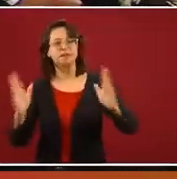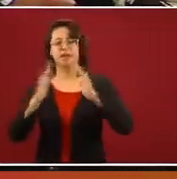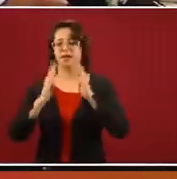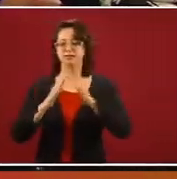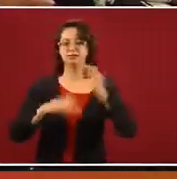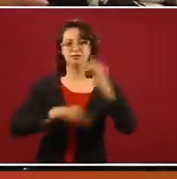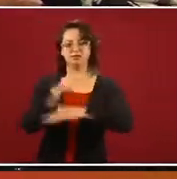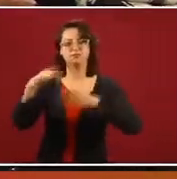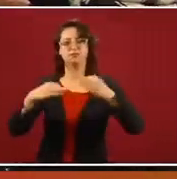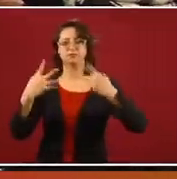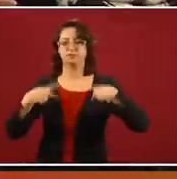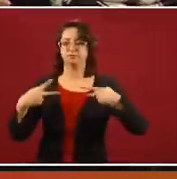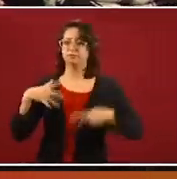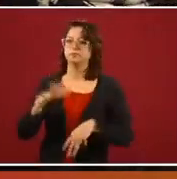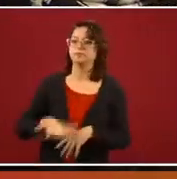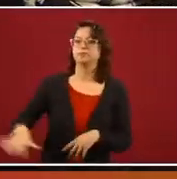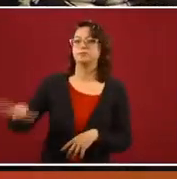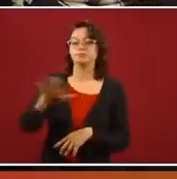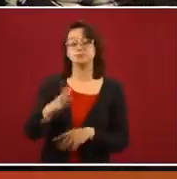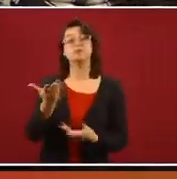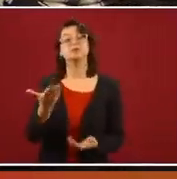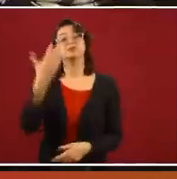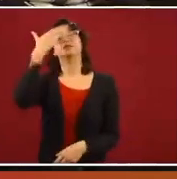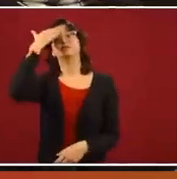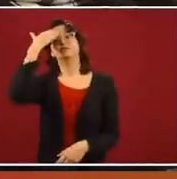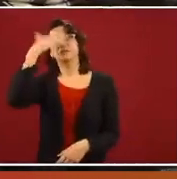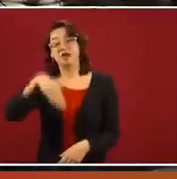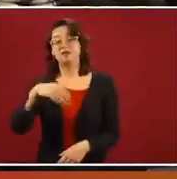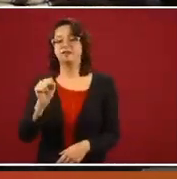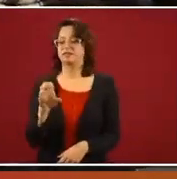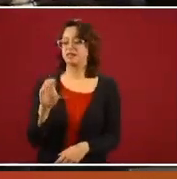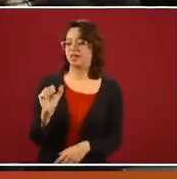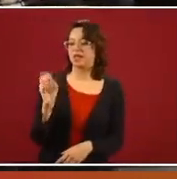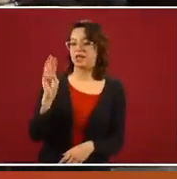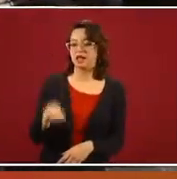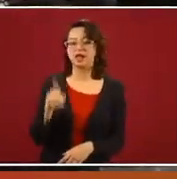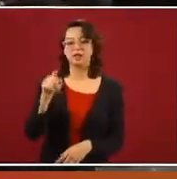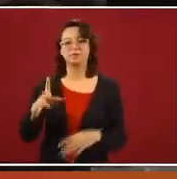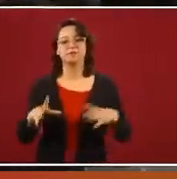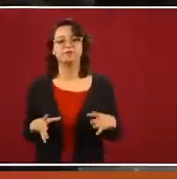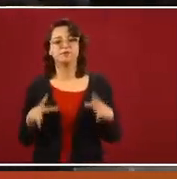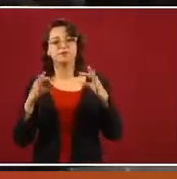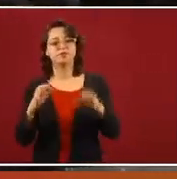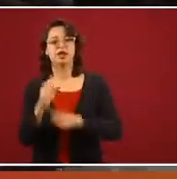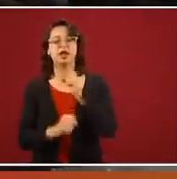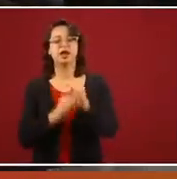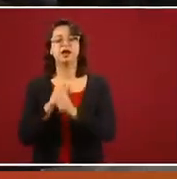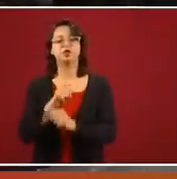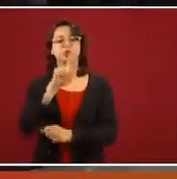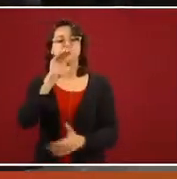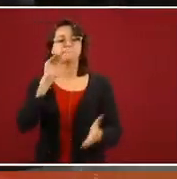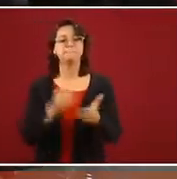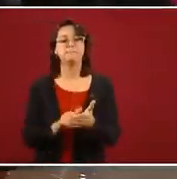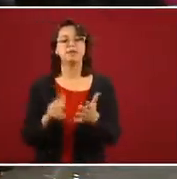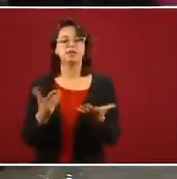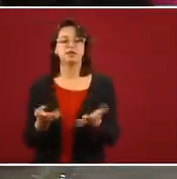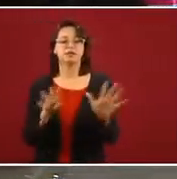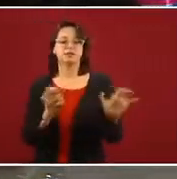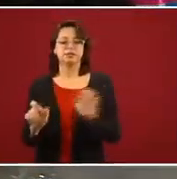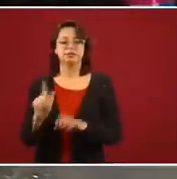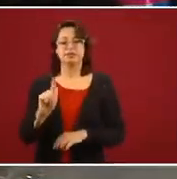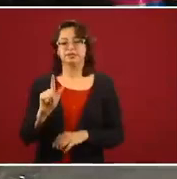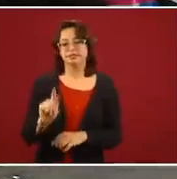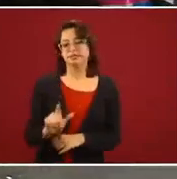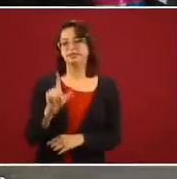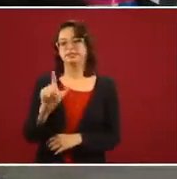como es del conocimiento público, el SECAM fue creado en el año de 1977